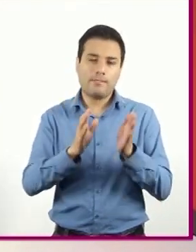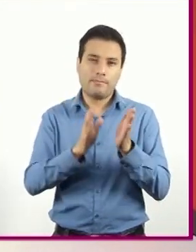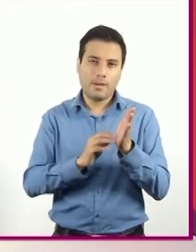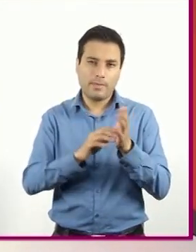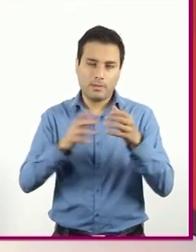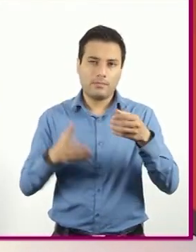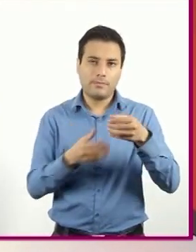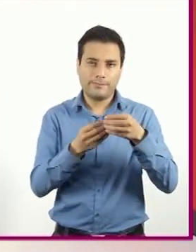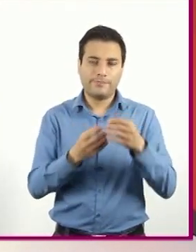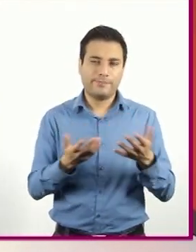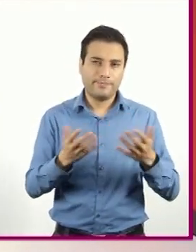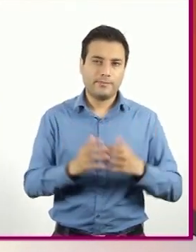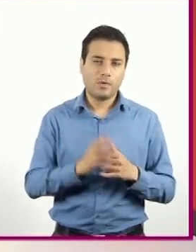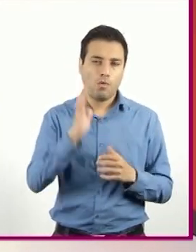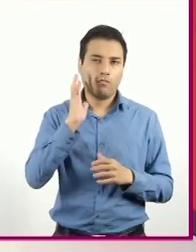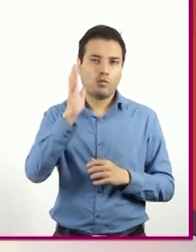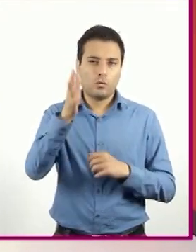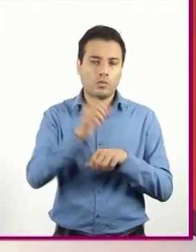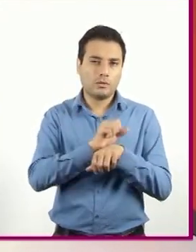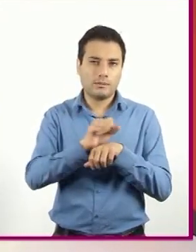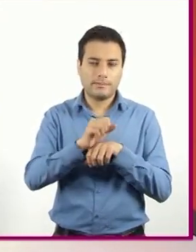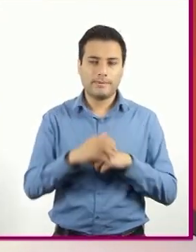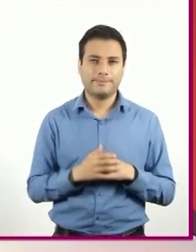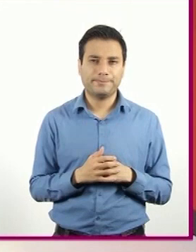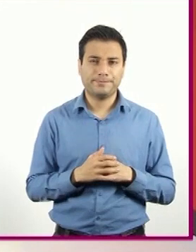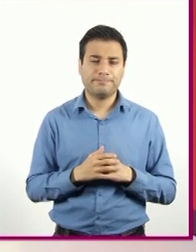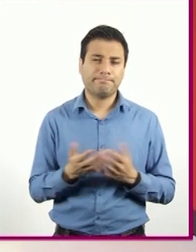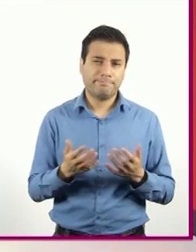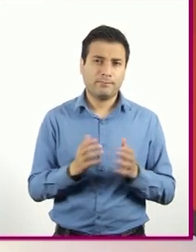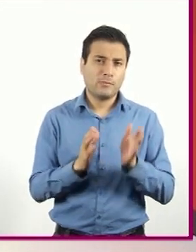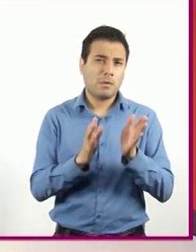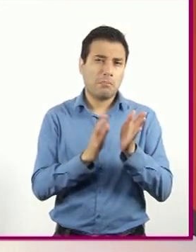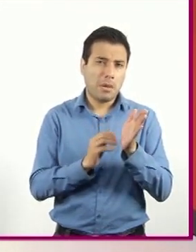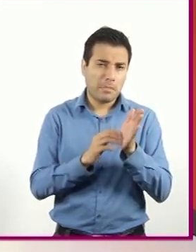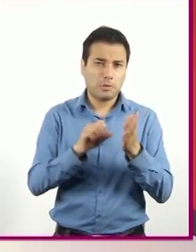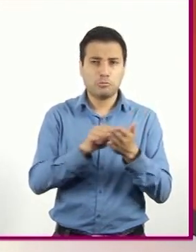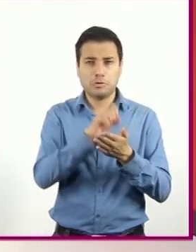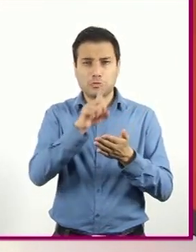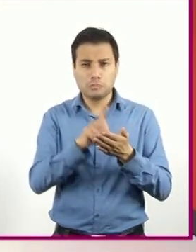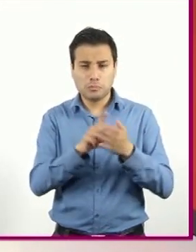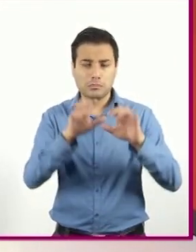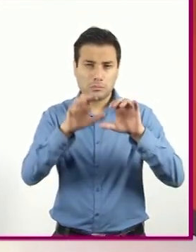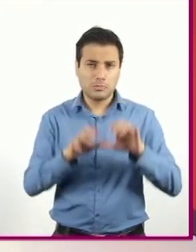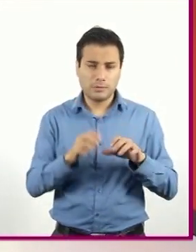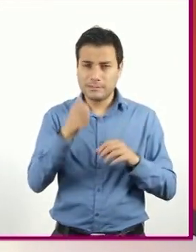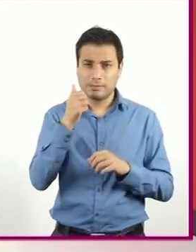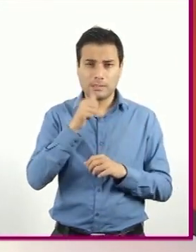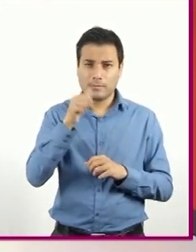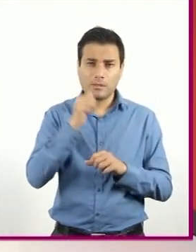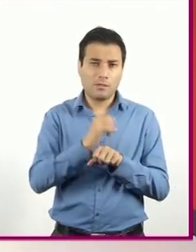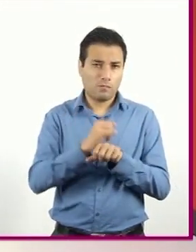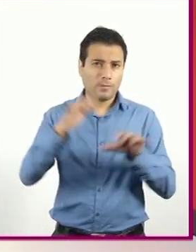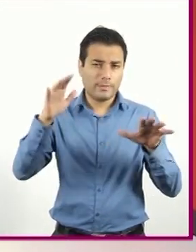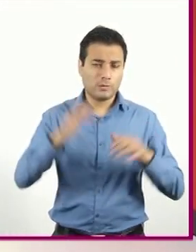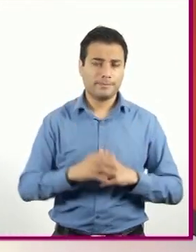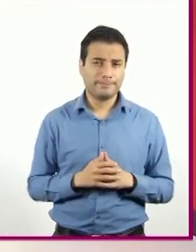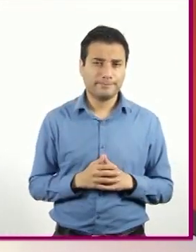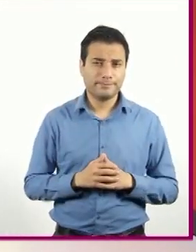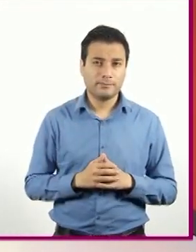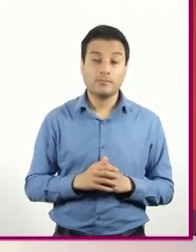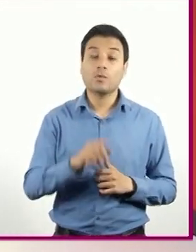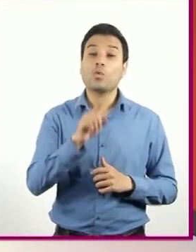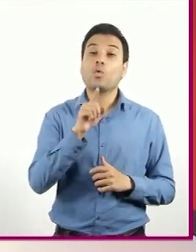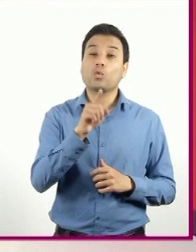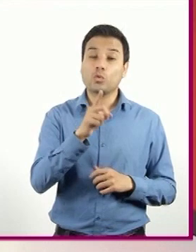también conocido como futuro simple. Es común que en los formularios se solicite información de esta manera. Debe